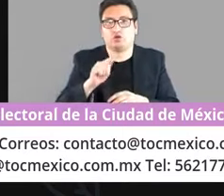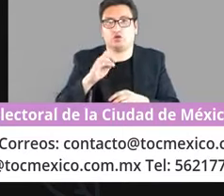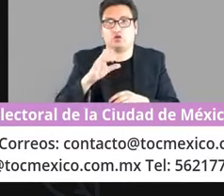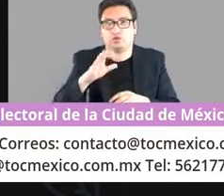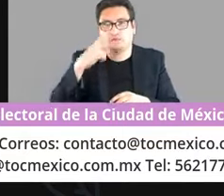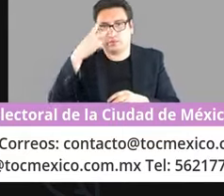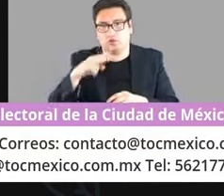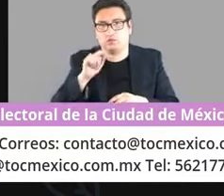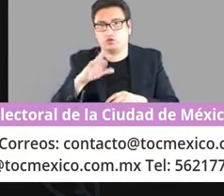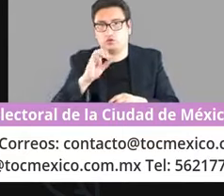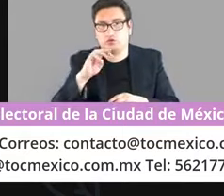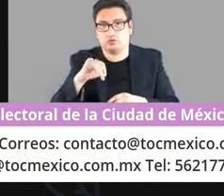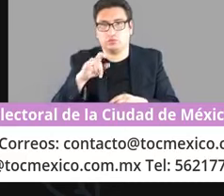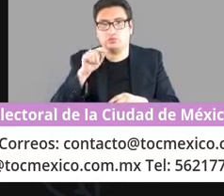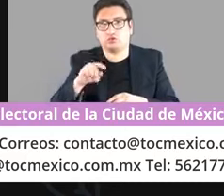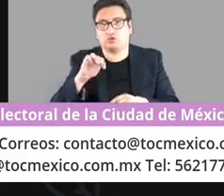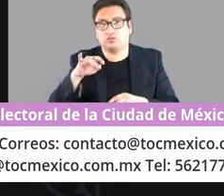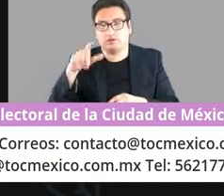contacto@tocmexico.com.mx,